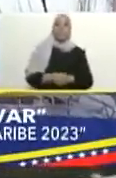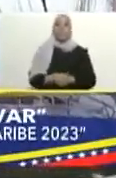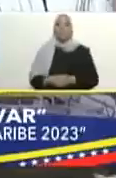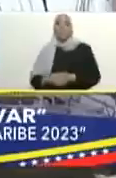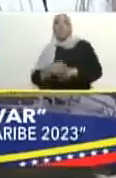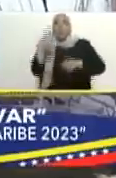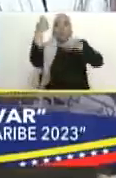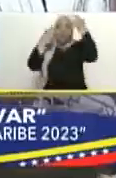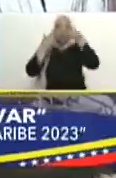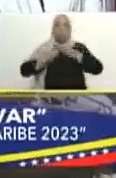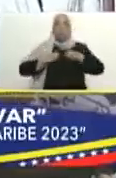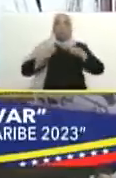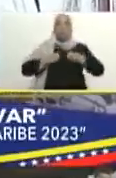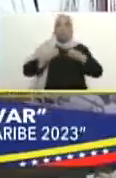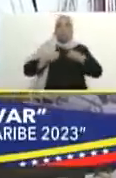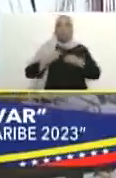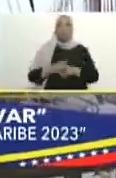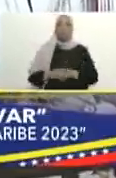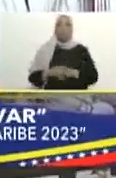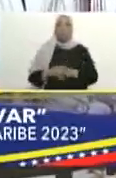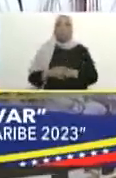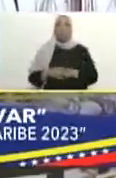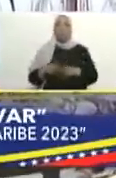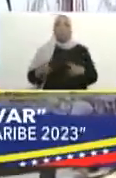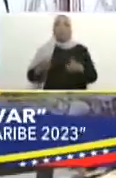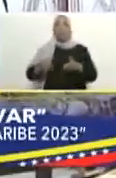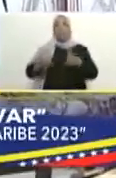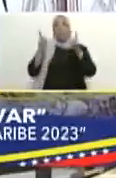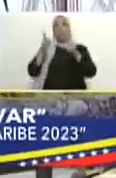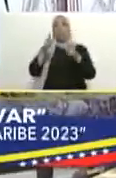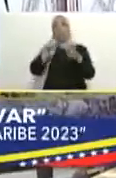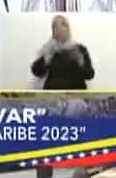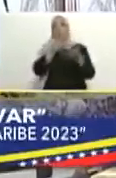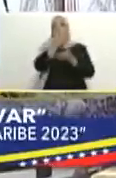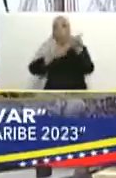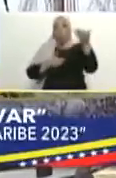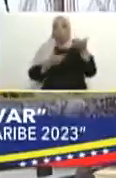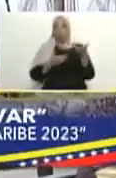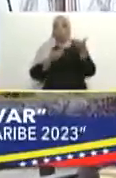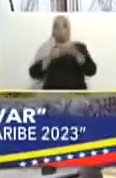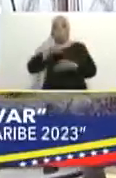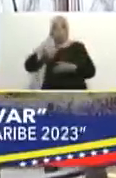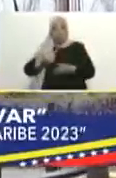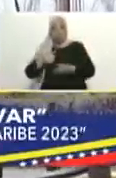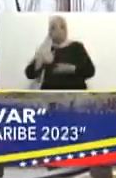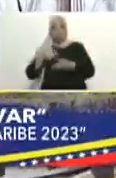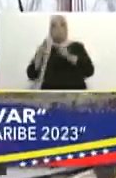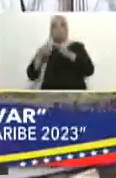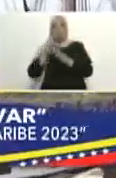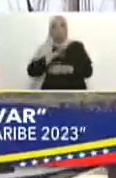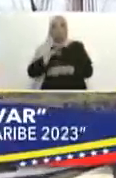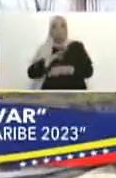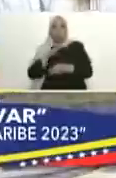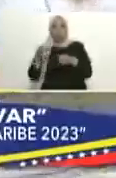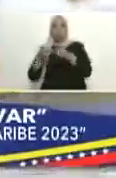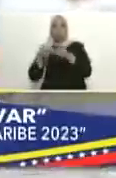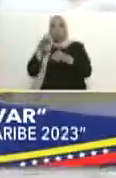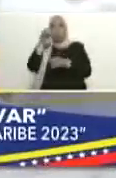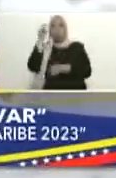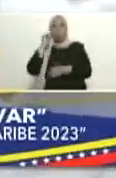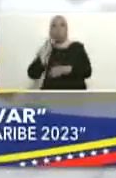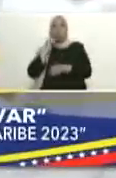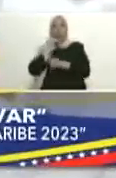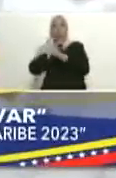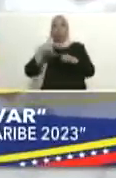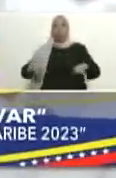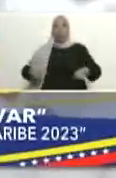Chávez vive. La patria sigue. Mi comandante, permiso para recibir el estandarte de nuestra Armada Bolivariana. Sargento mayor de